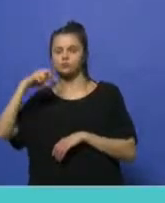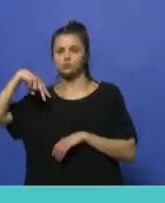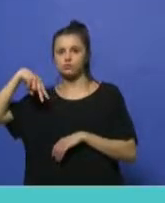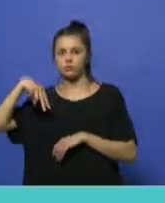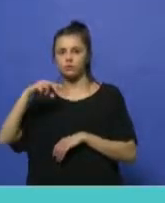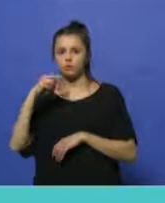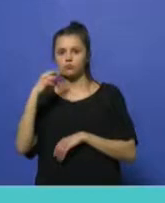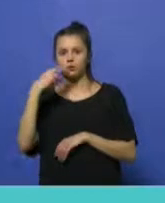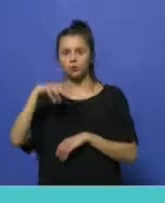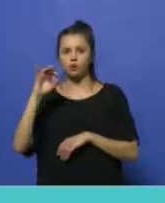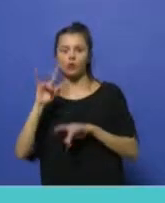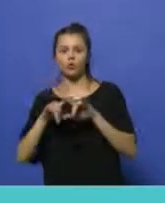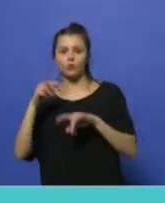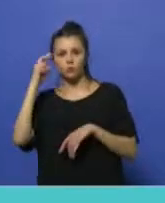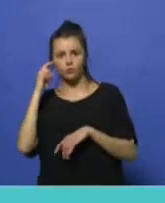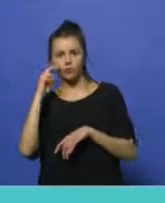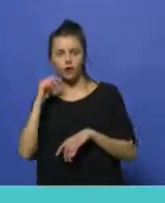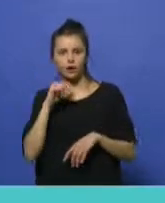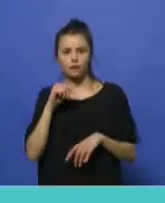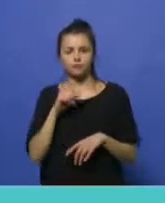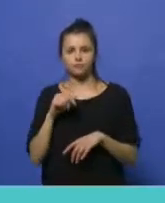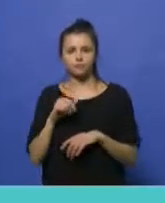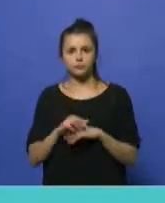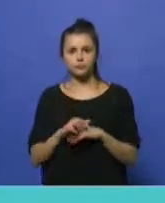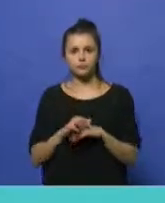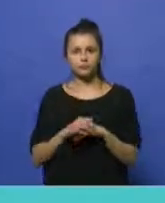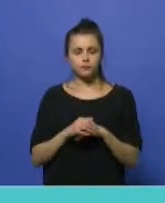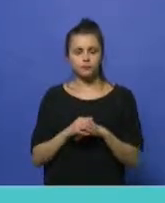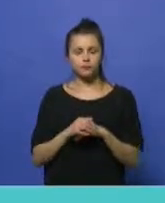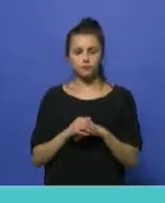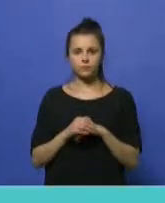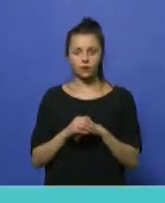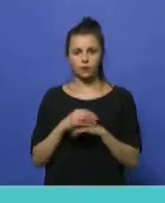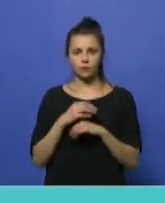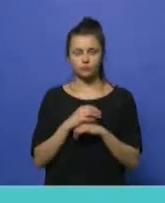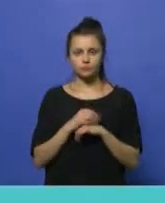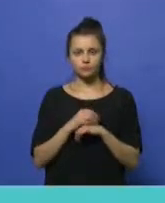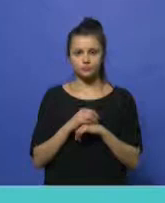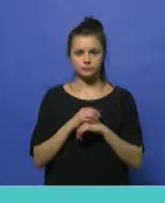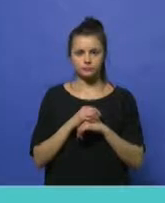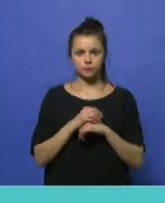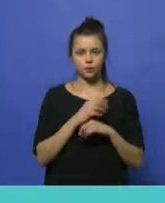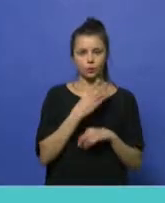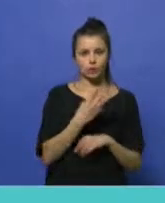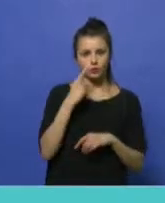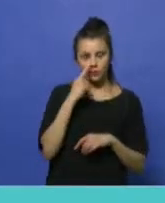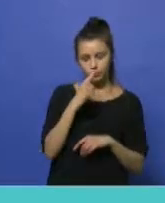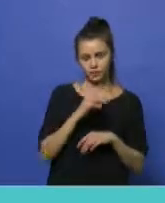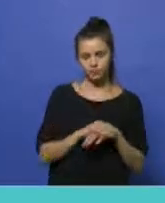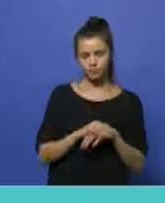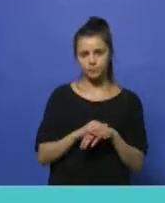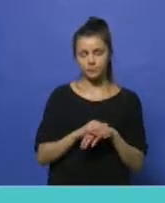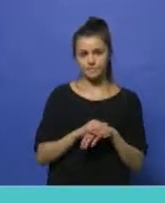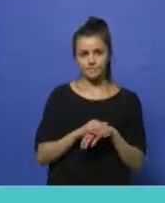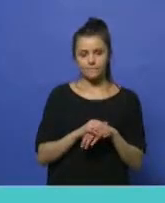se vende a 60 mil pesos. Y vemos la diferencia. En Estados Unidos se vende a 41 mil pesos de base. Casi 20 mil pesos de diferencia.